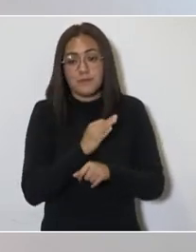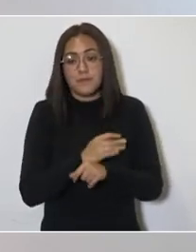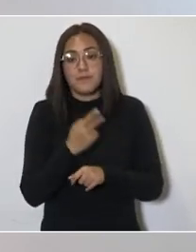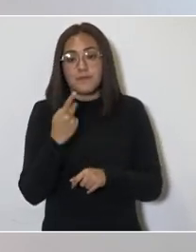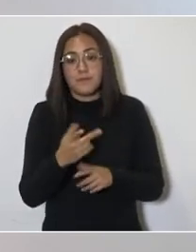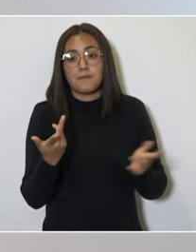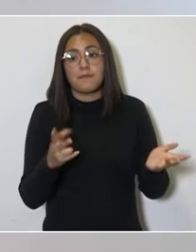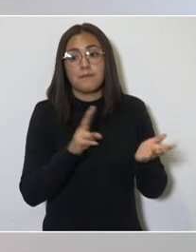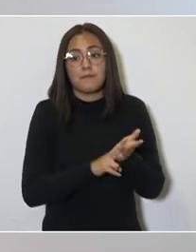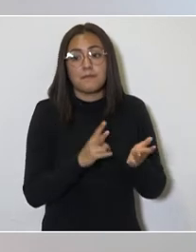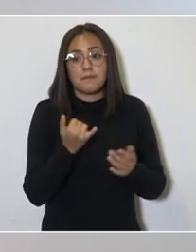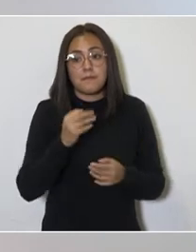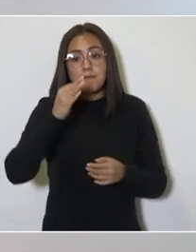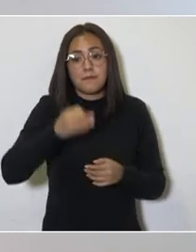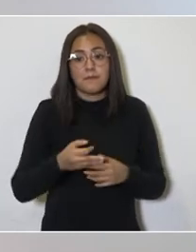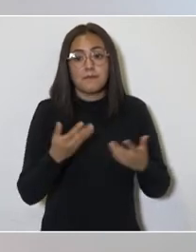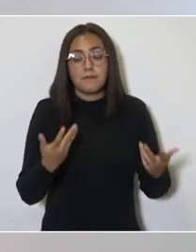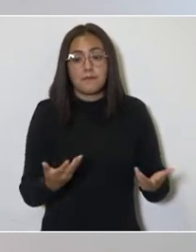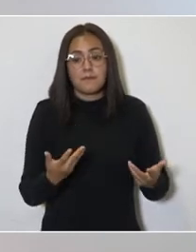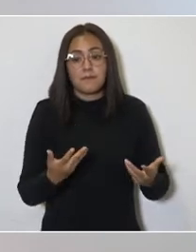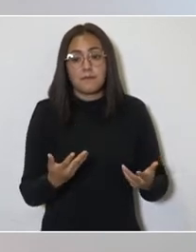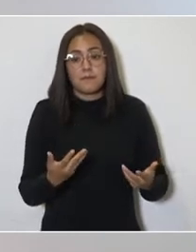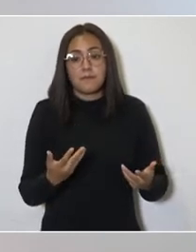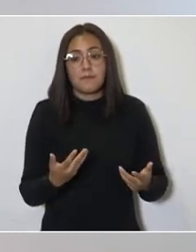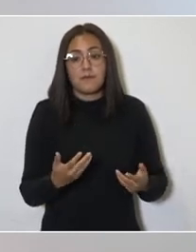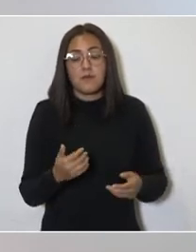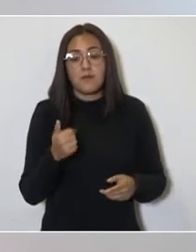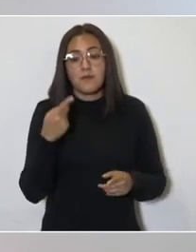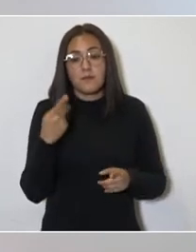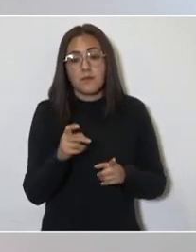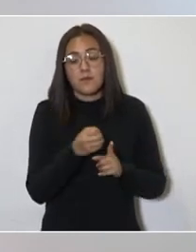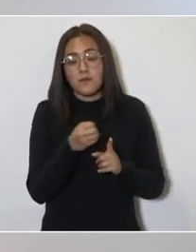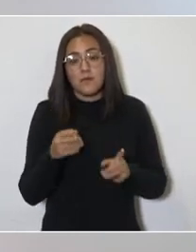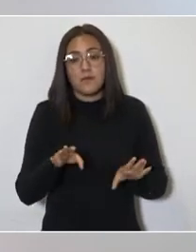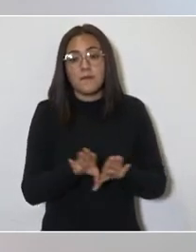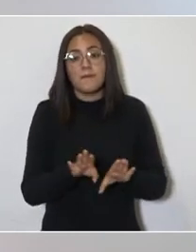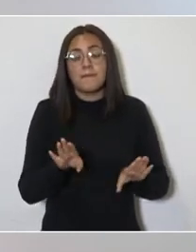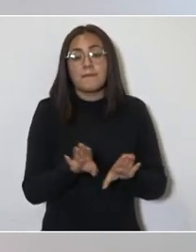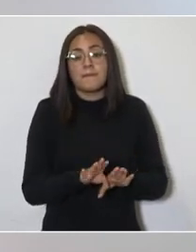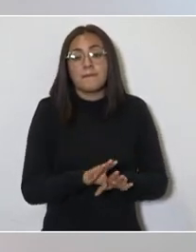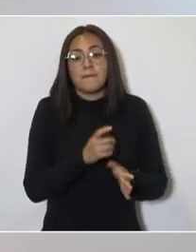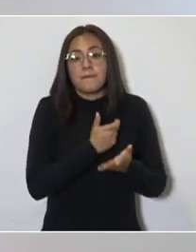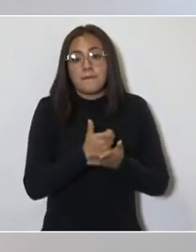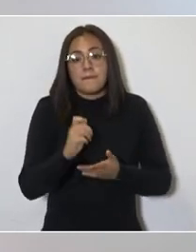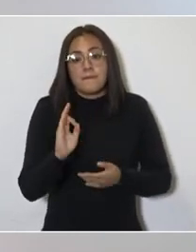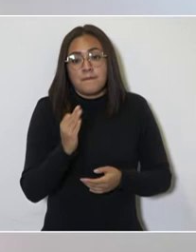respectiva valoración y aprobación es del orden, el total de recursos federales, de